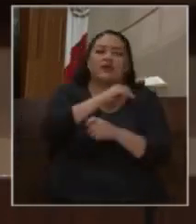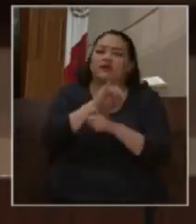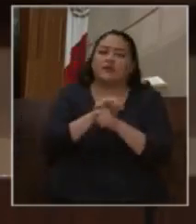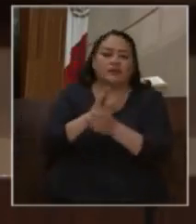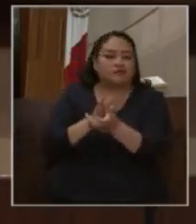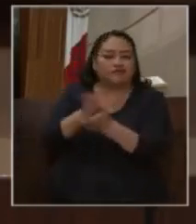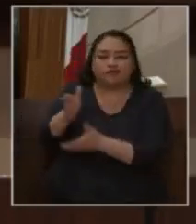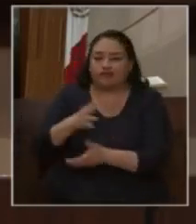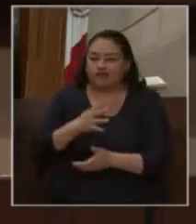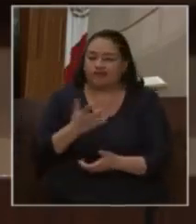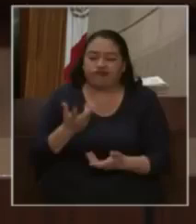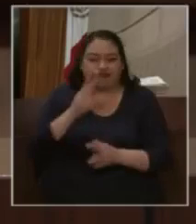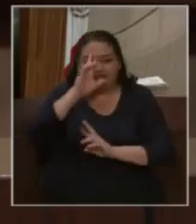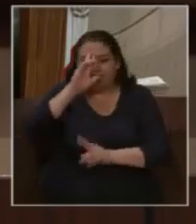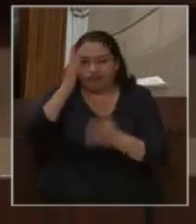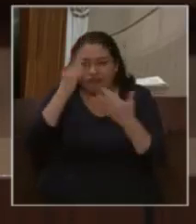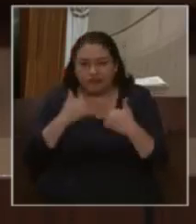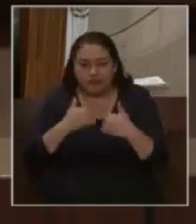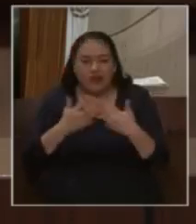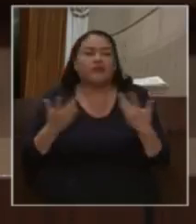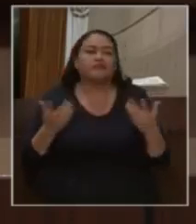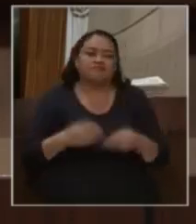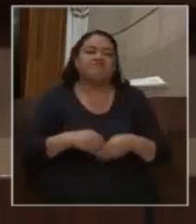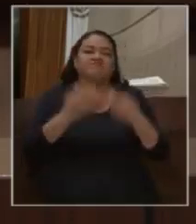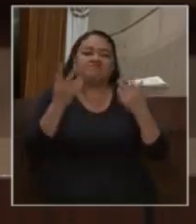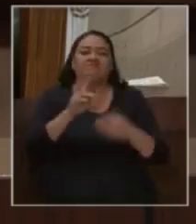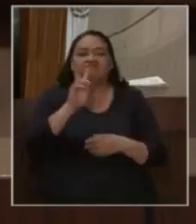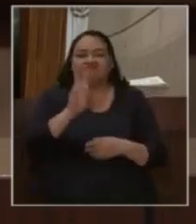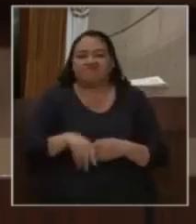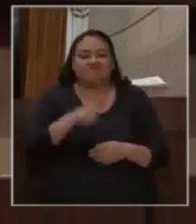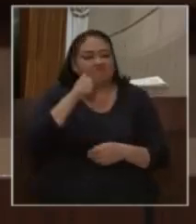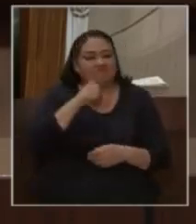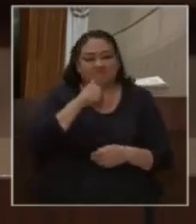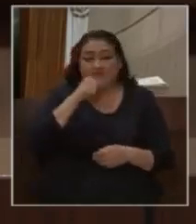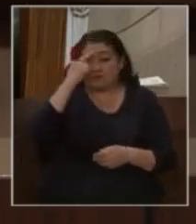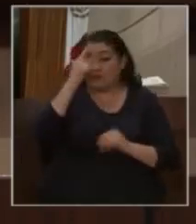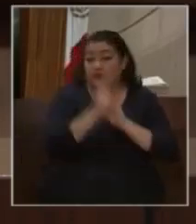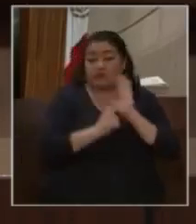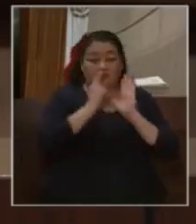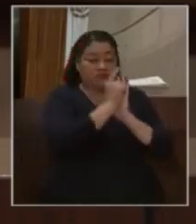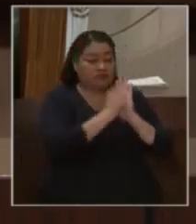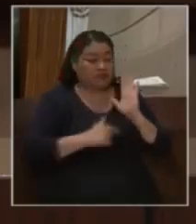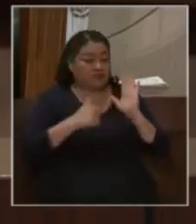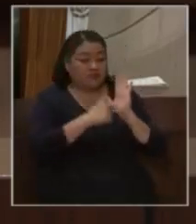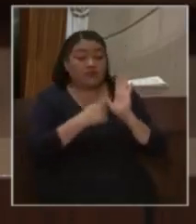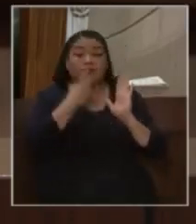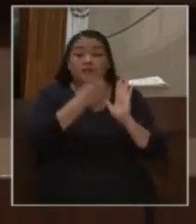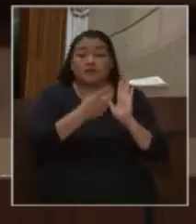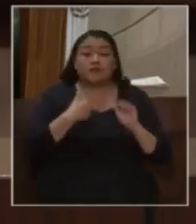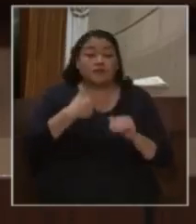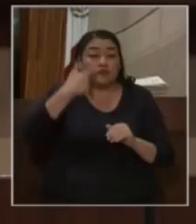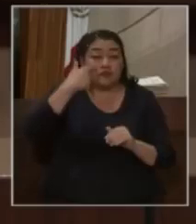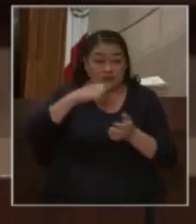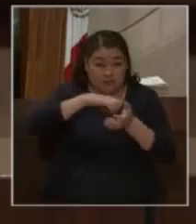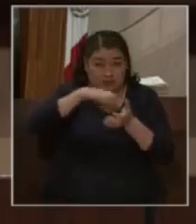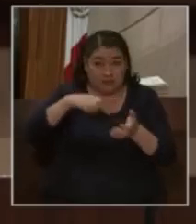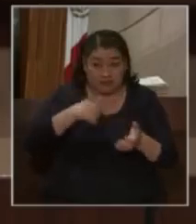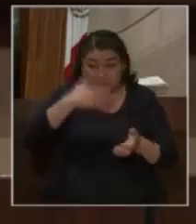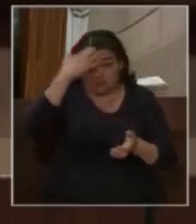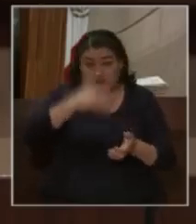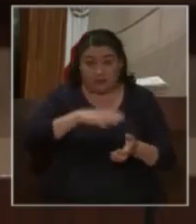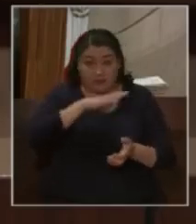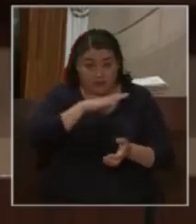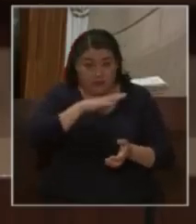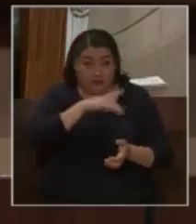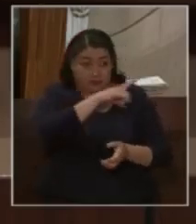naturaleza, ello descansa sobre la premisa lógica jurídica de que con los elementos que contaba